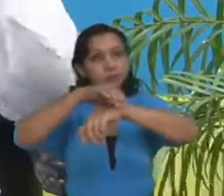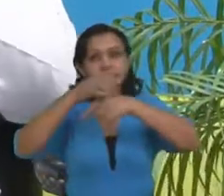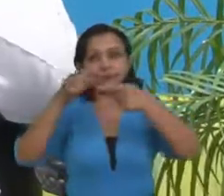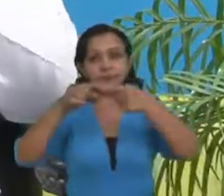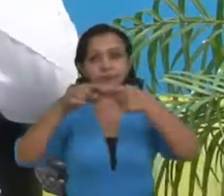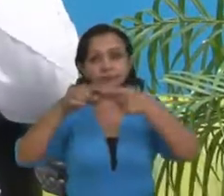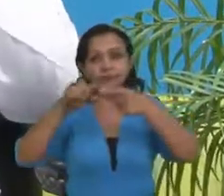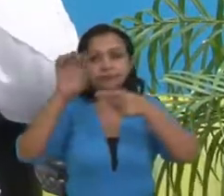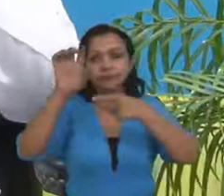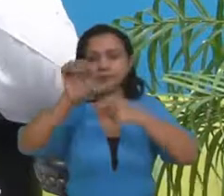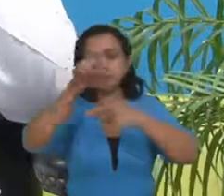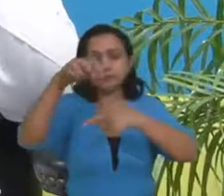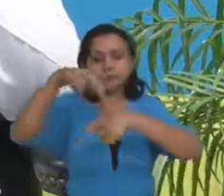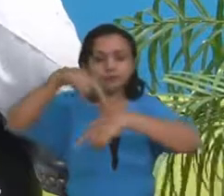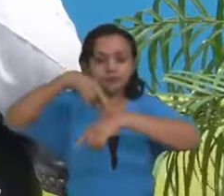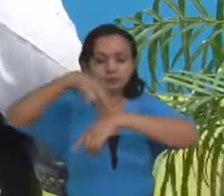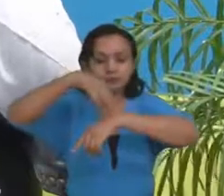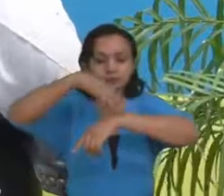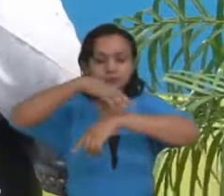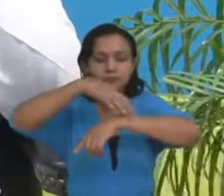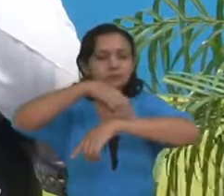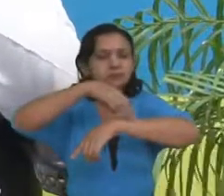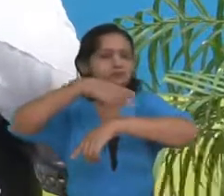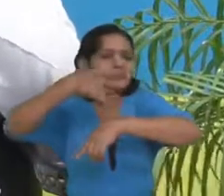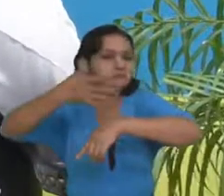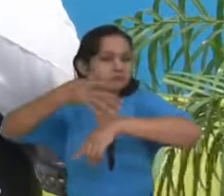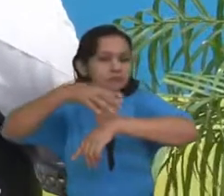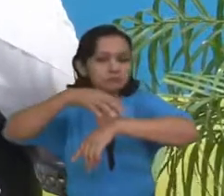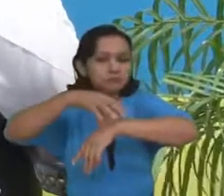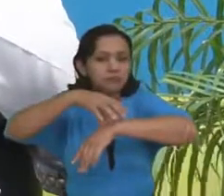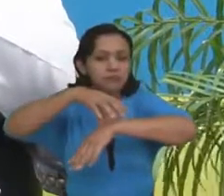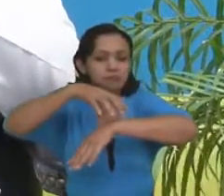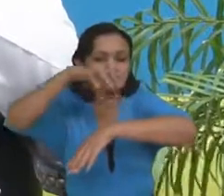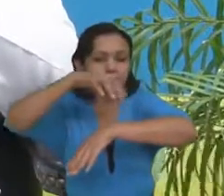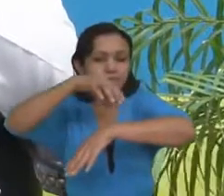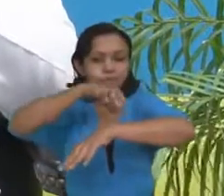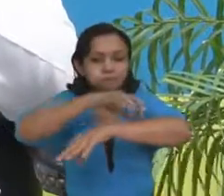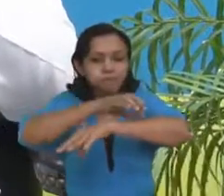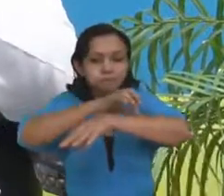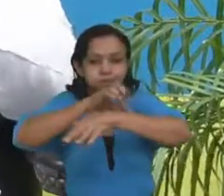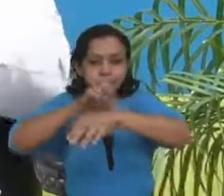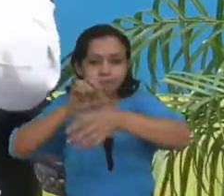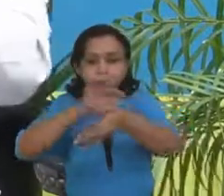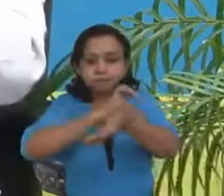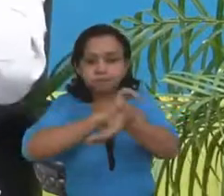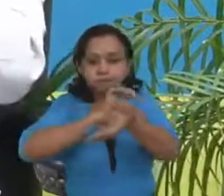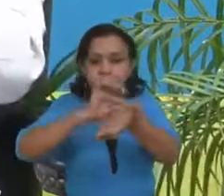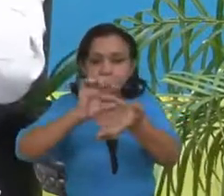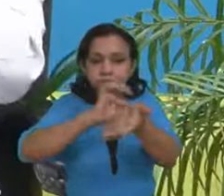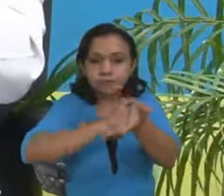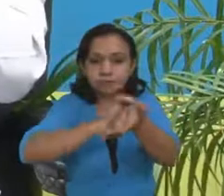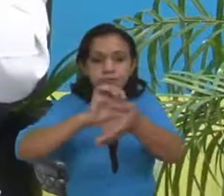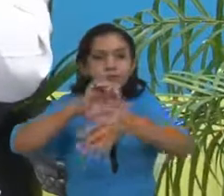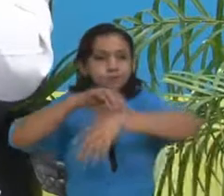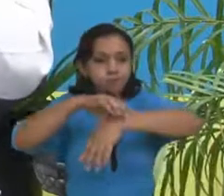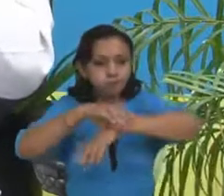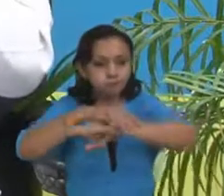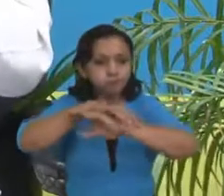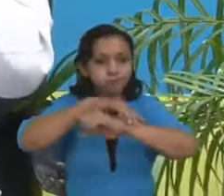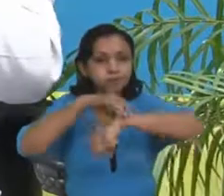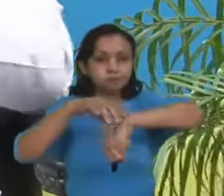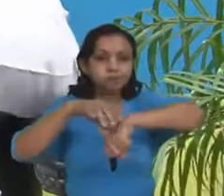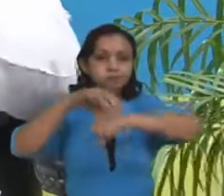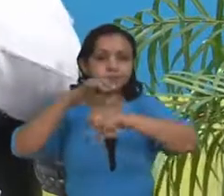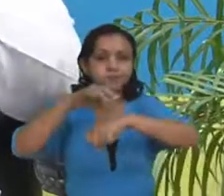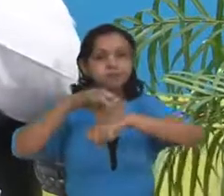esguince normalmente sucede en las articulaciones, en las zonas donde hay movilidad, como